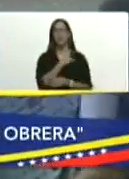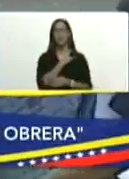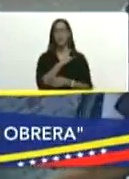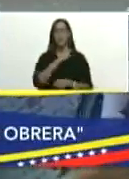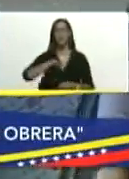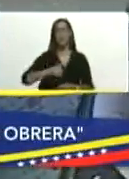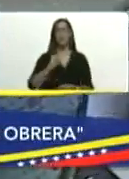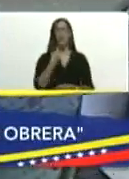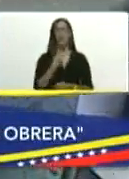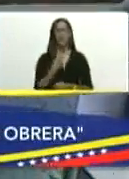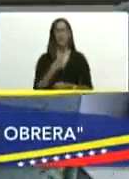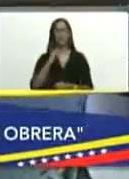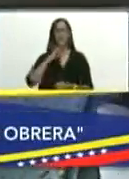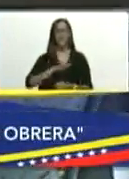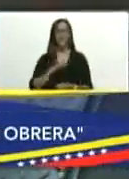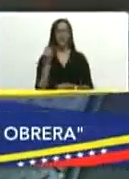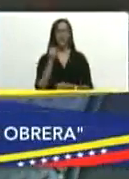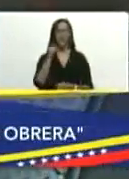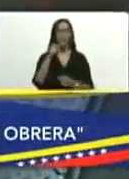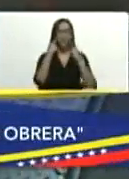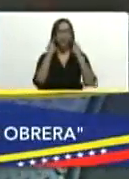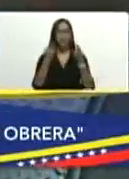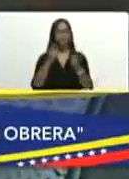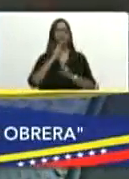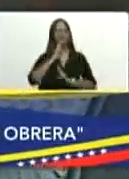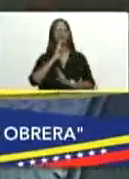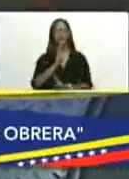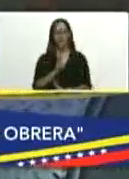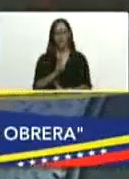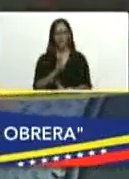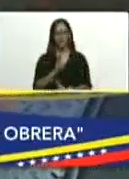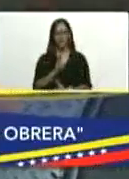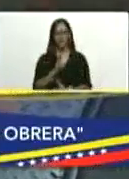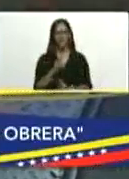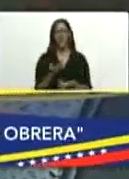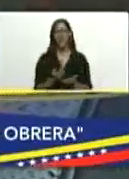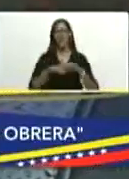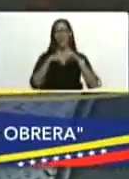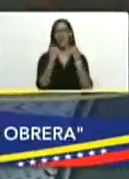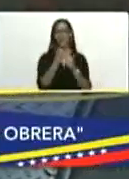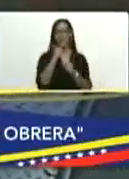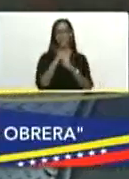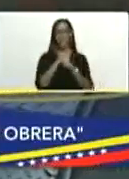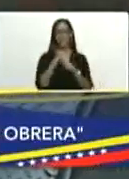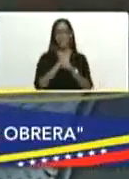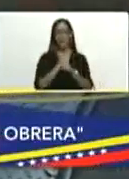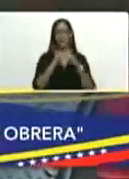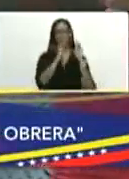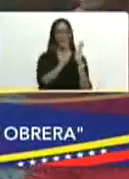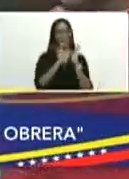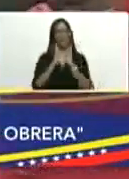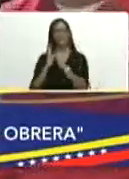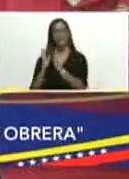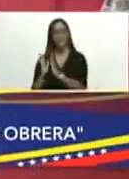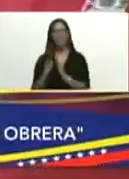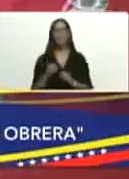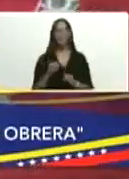puedo decir que está como tú has visto los resultados la clase Obrera organizada como